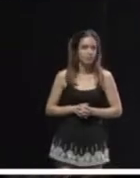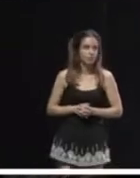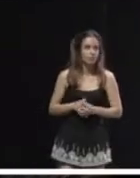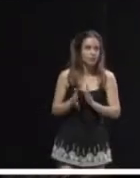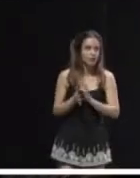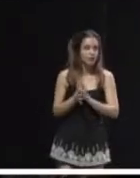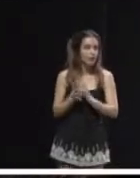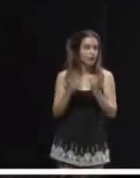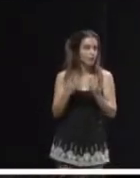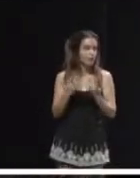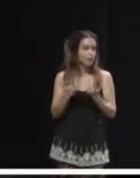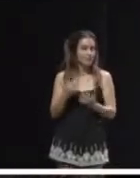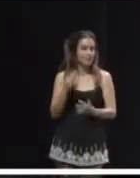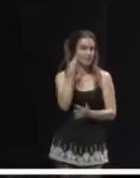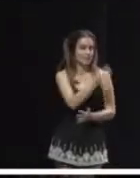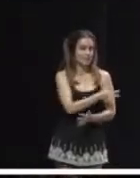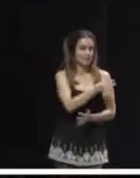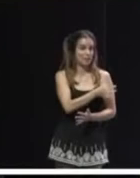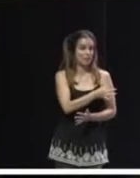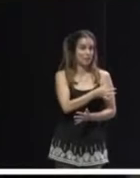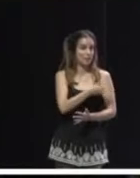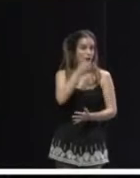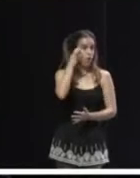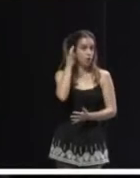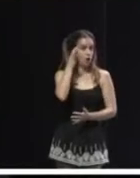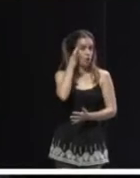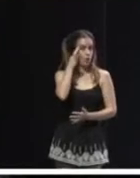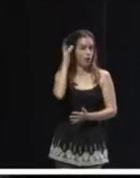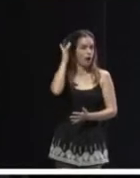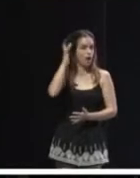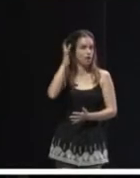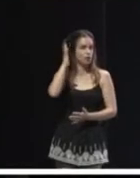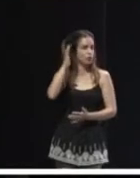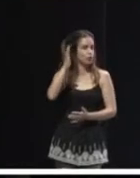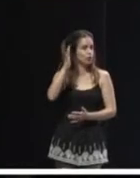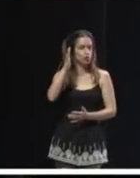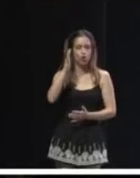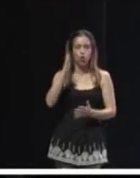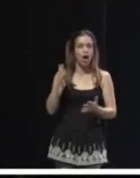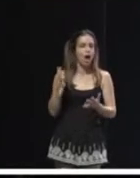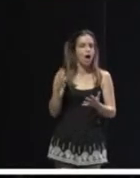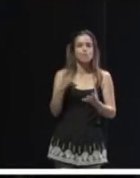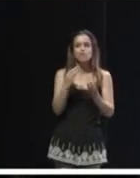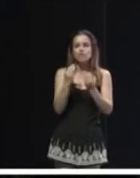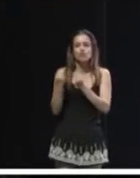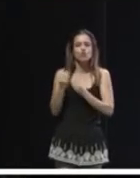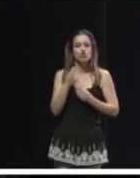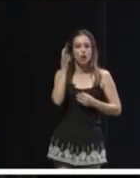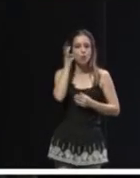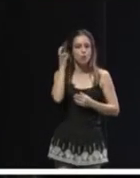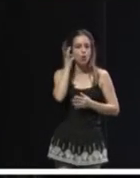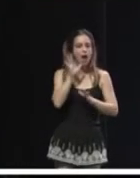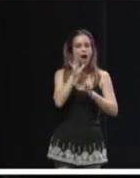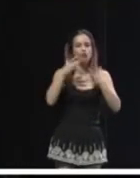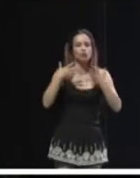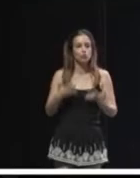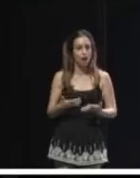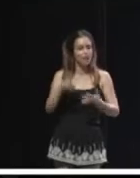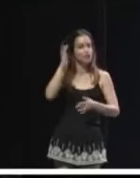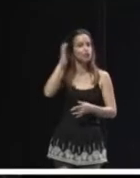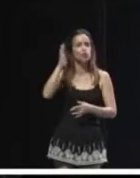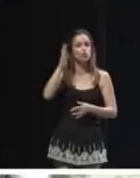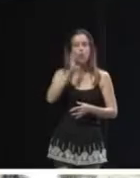Rápidamente le doy la palabra a una mujer que nos hace ilusión a tantas mujeres actuales. Ilusión, pero no solamente porque es